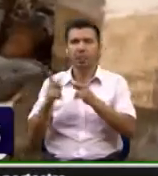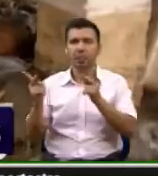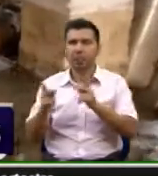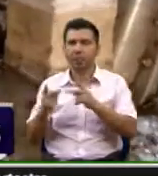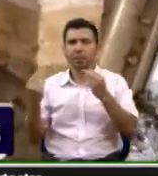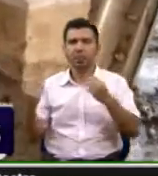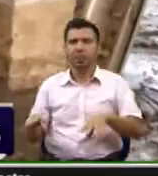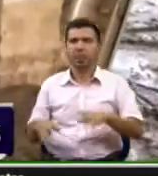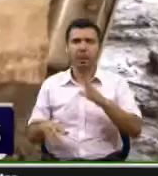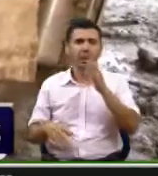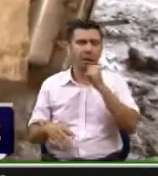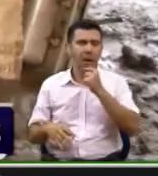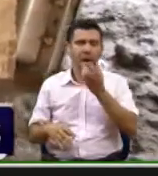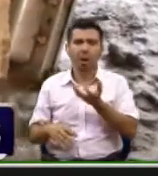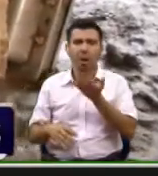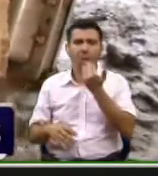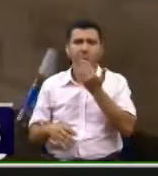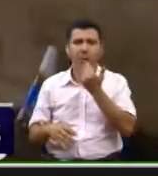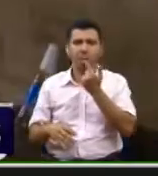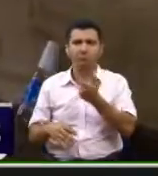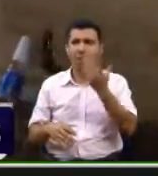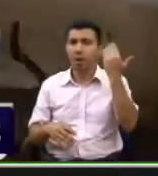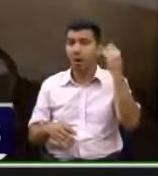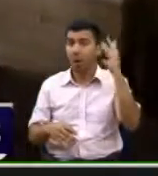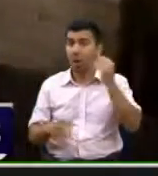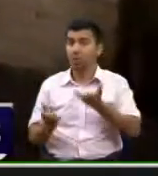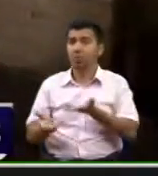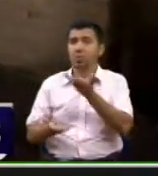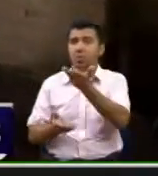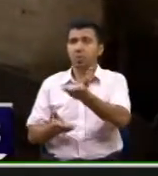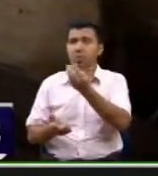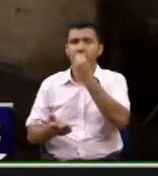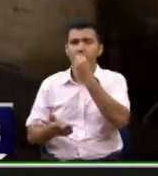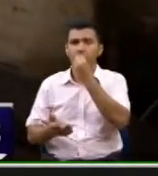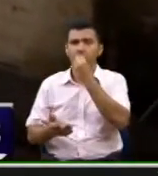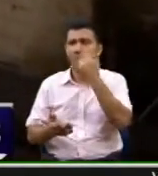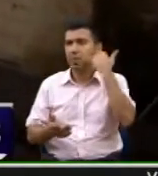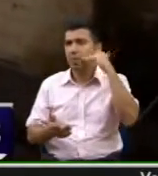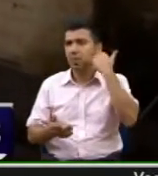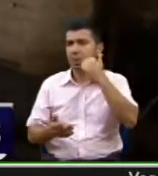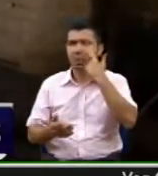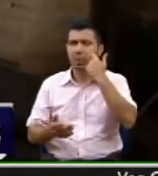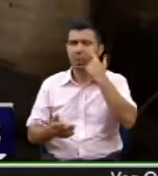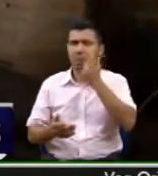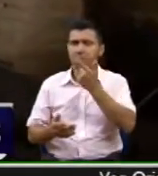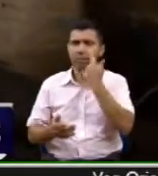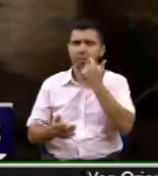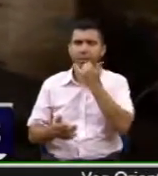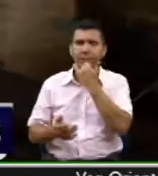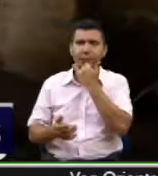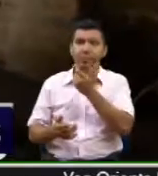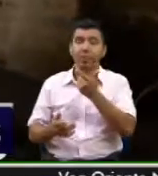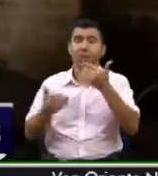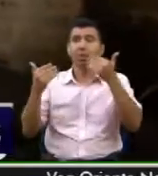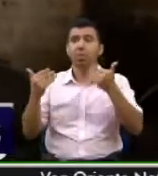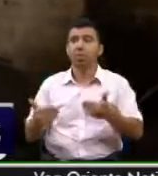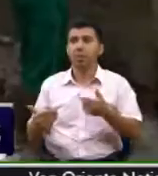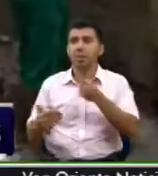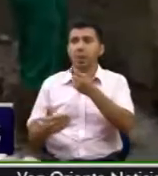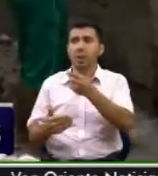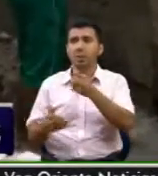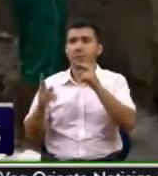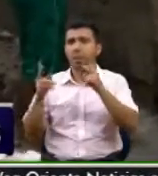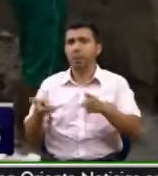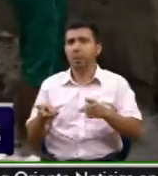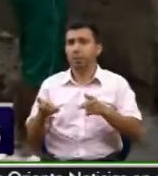los alimentos. Anoche tuvimos que llevarles la comida, y las señoras, hay que tener en cuenta que las señoras son discapacitadas también,